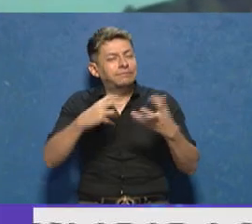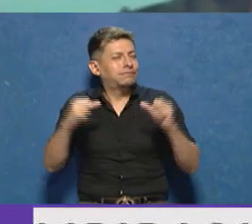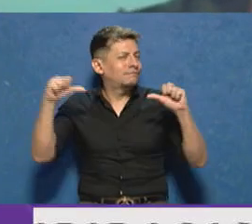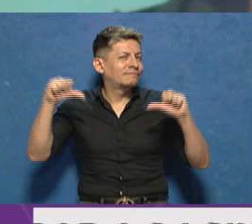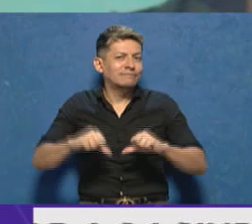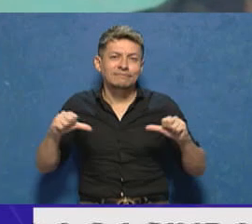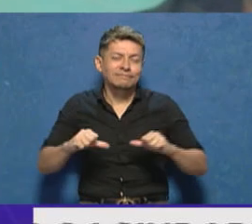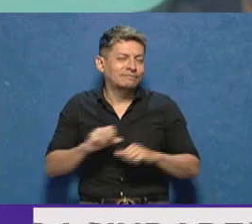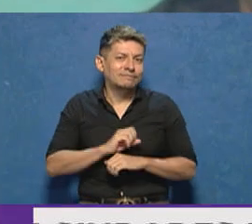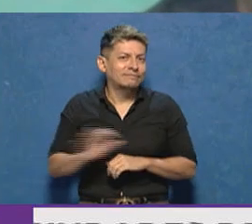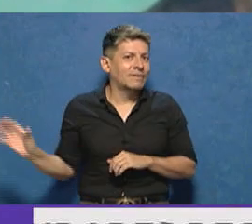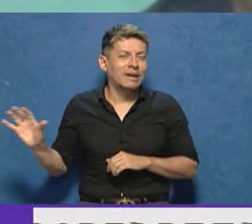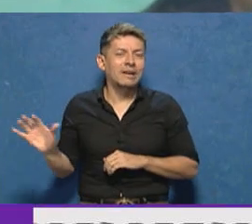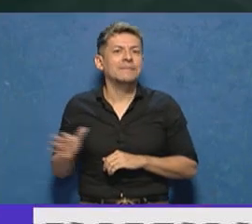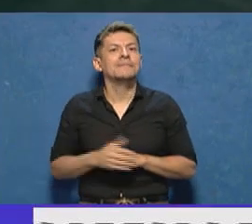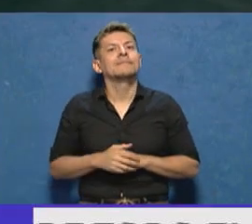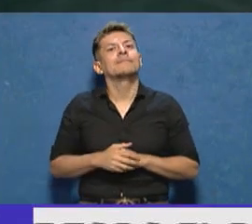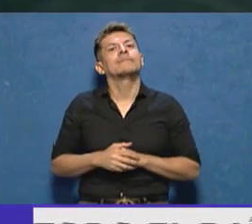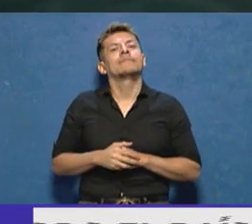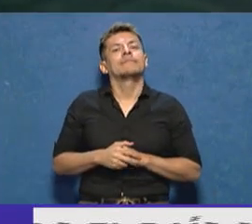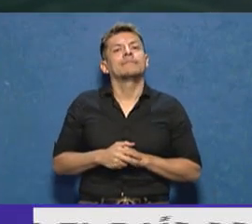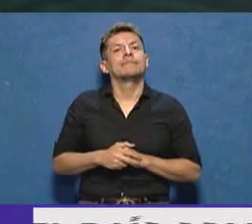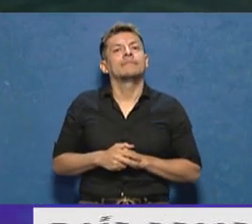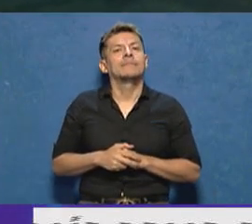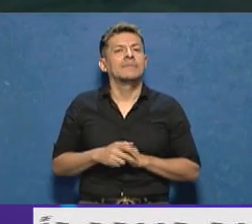ha caído bajo distintos tipos delictuales que